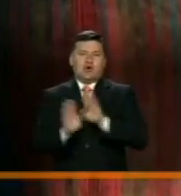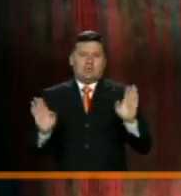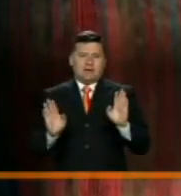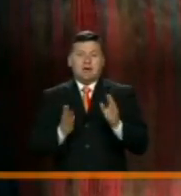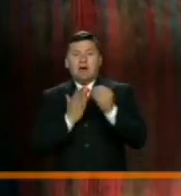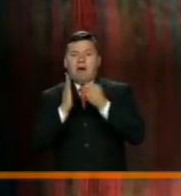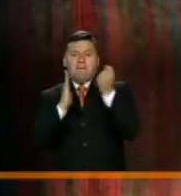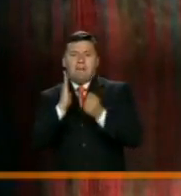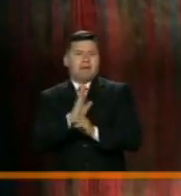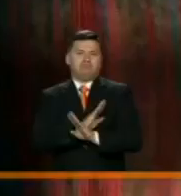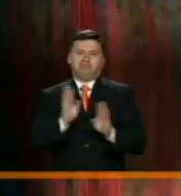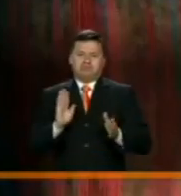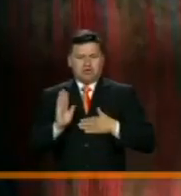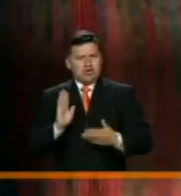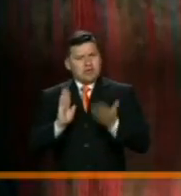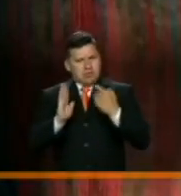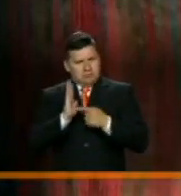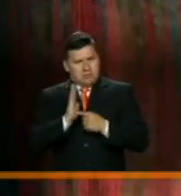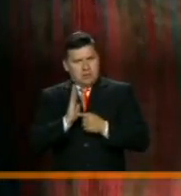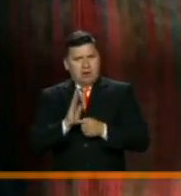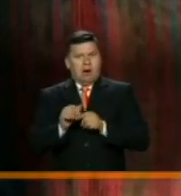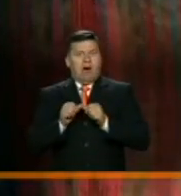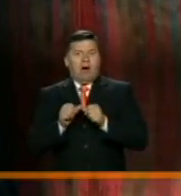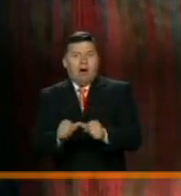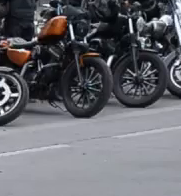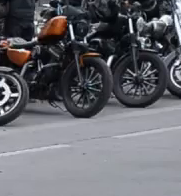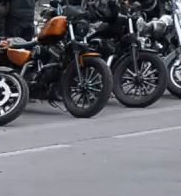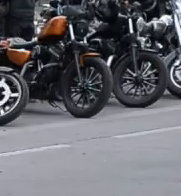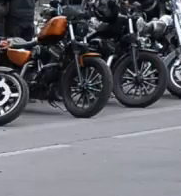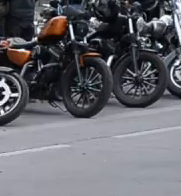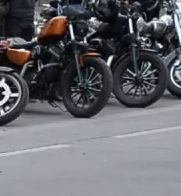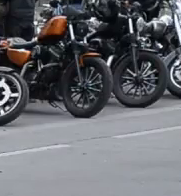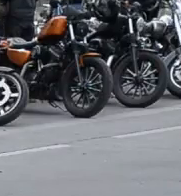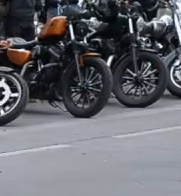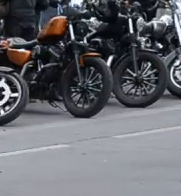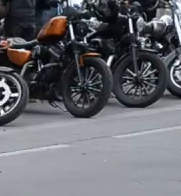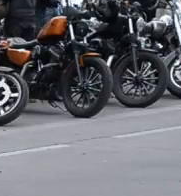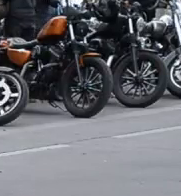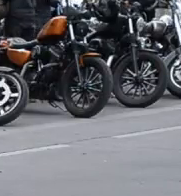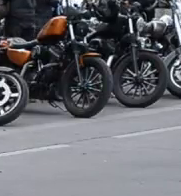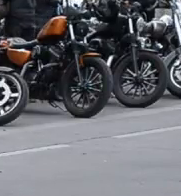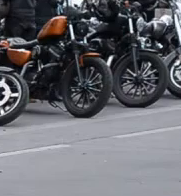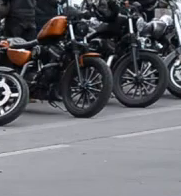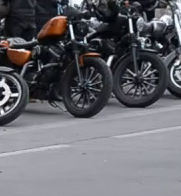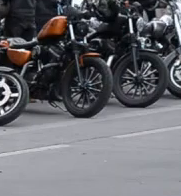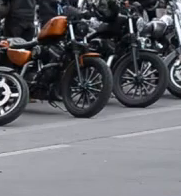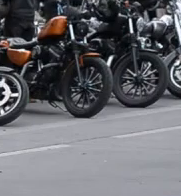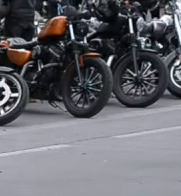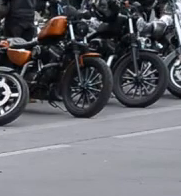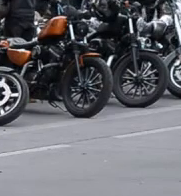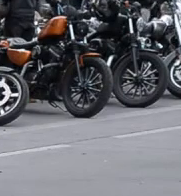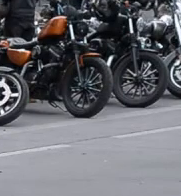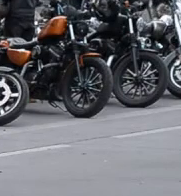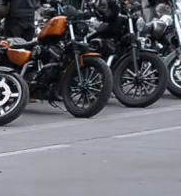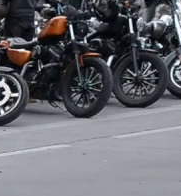las condiciones que permitan su permanencia en ese país la decisión ocurre un día después de un ataque con coche-bomba a una